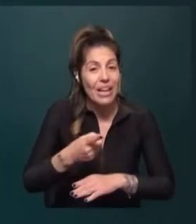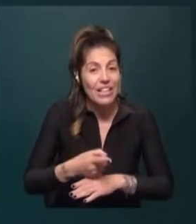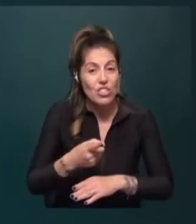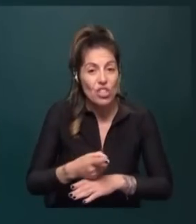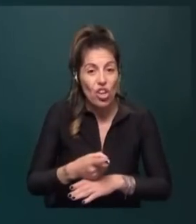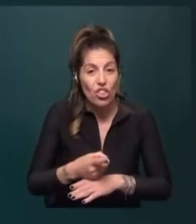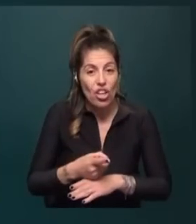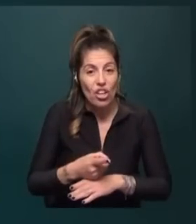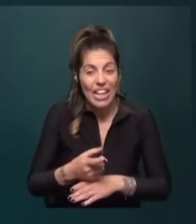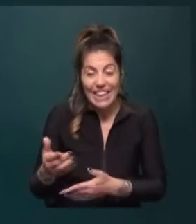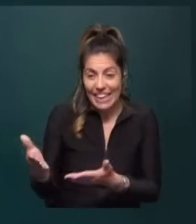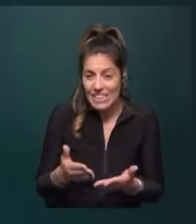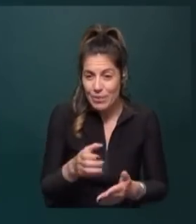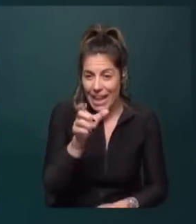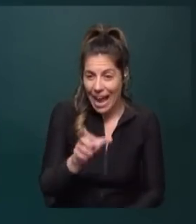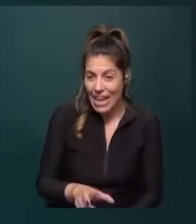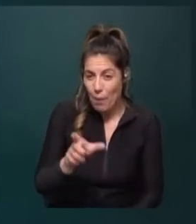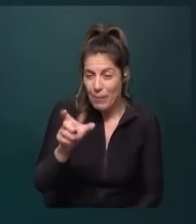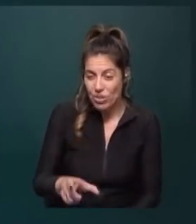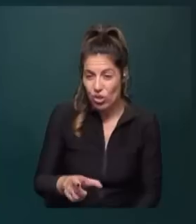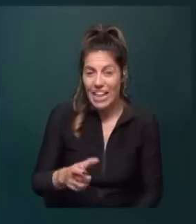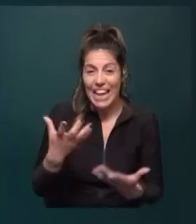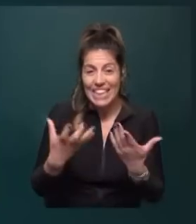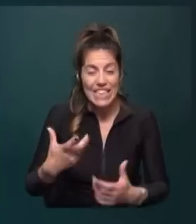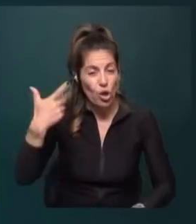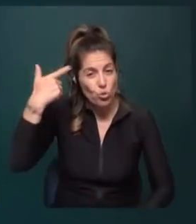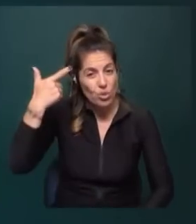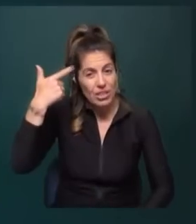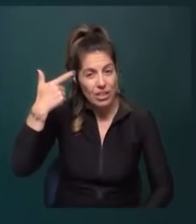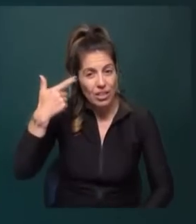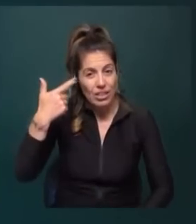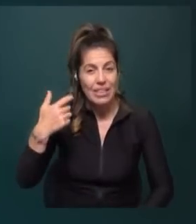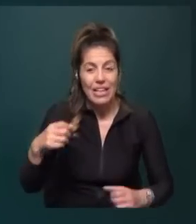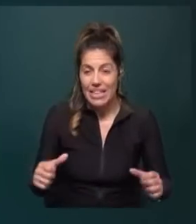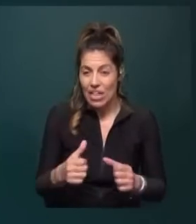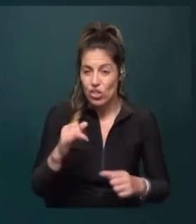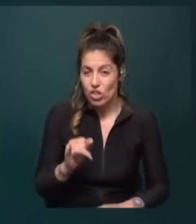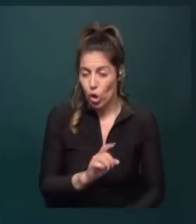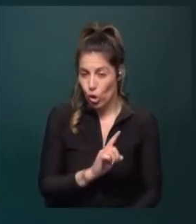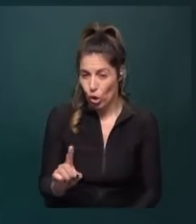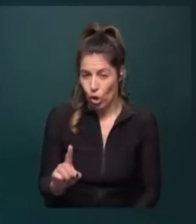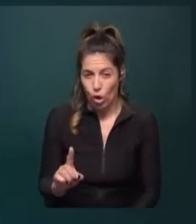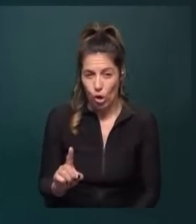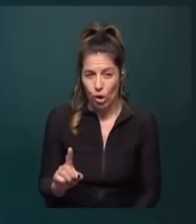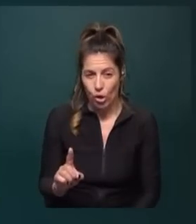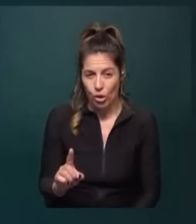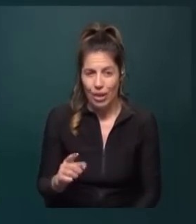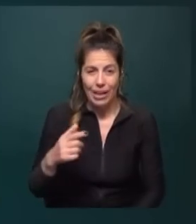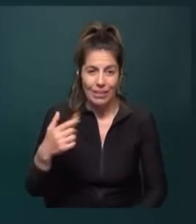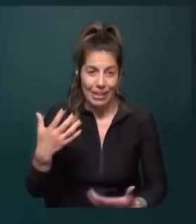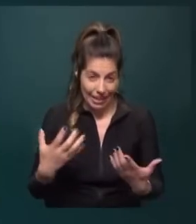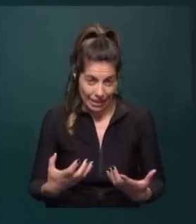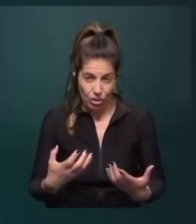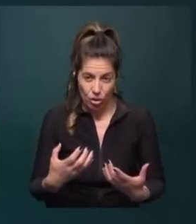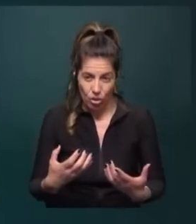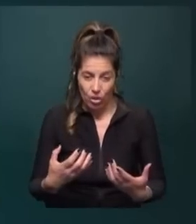a las personas en que tuvieron un intento de suicidio se haya consumado o no que es decir el intento no obviamente